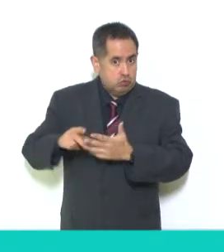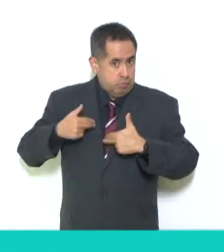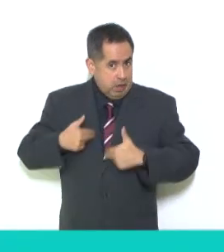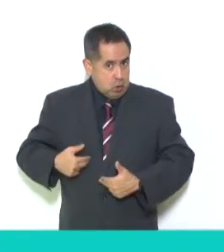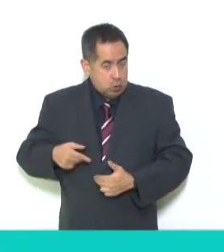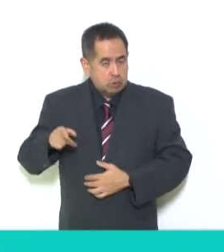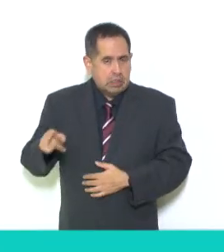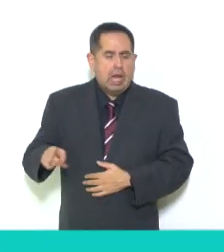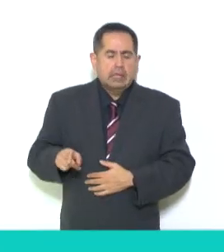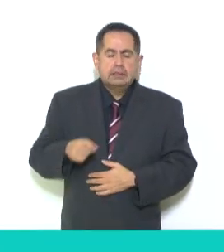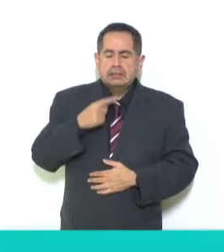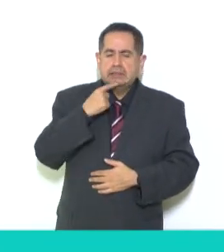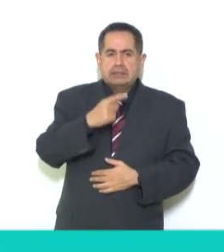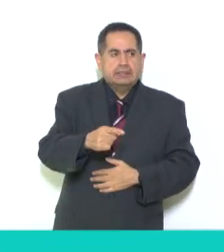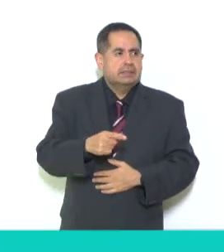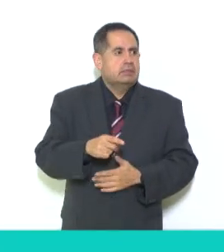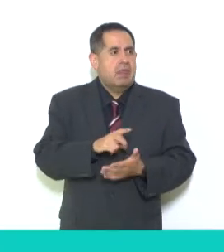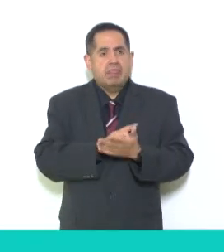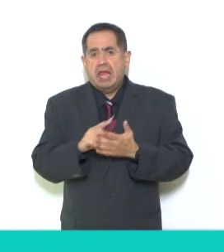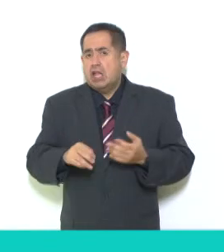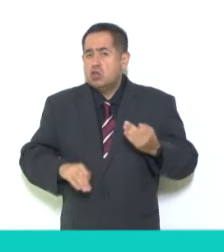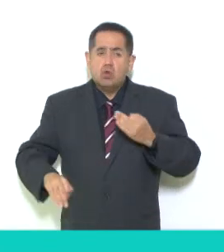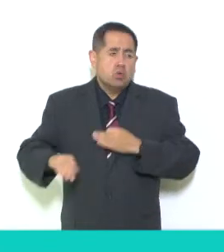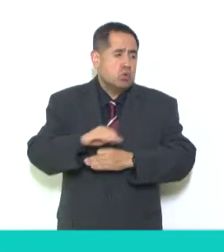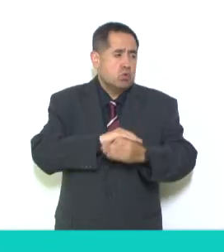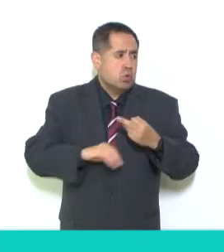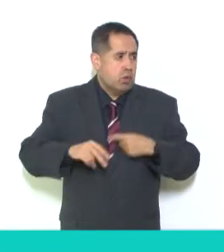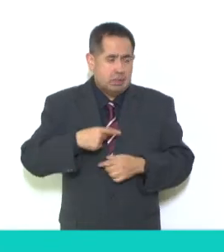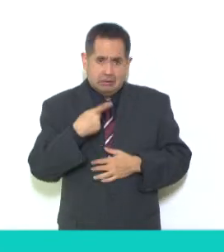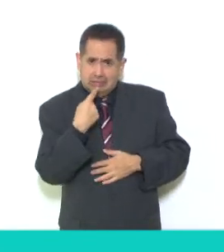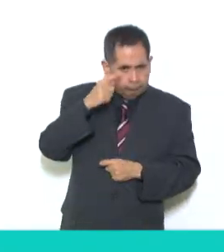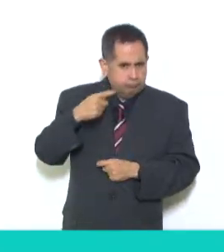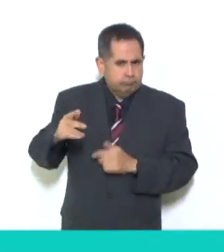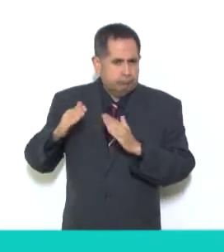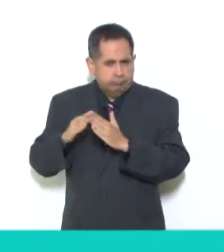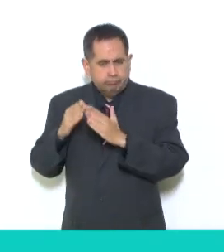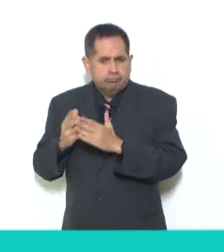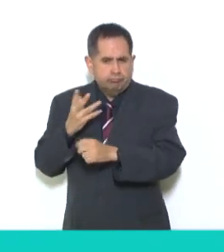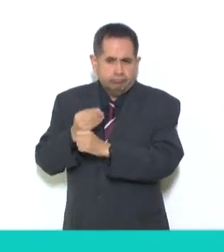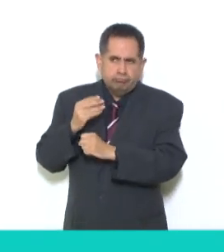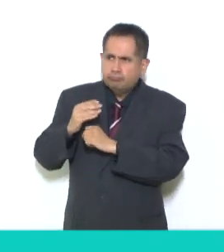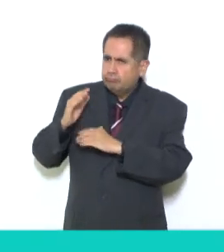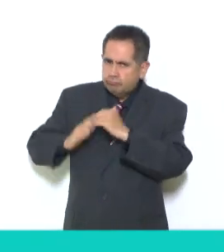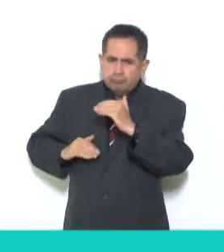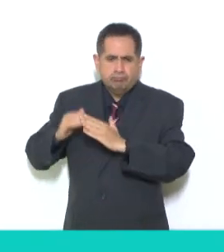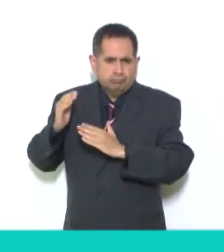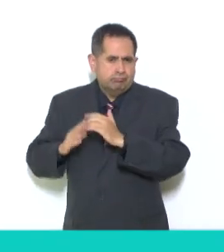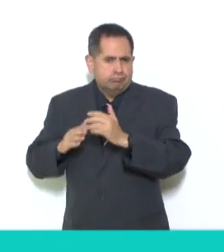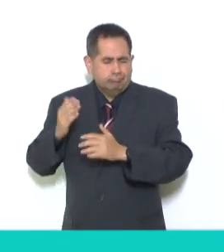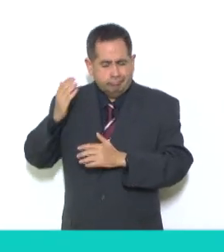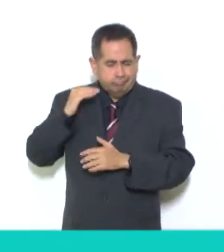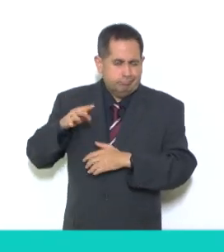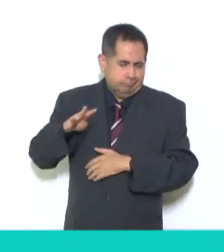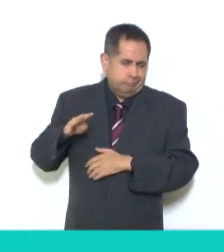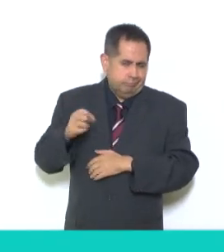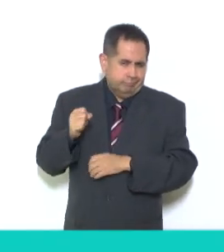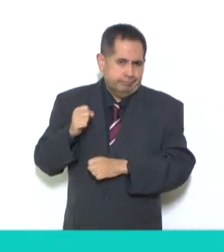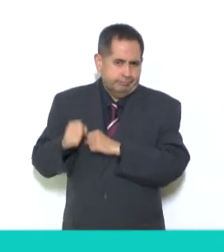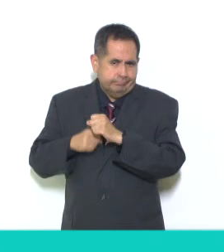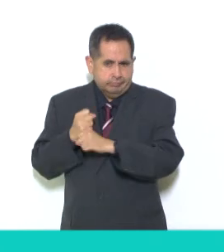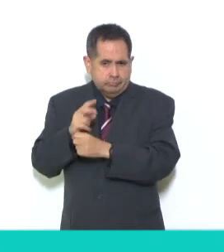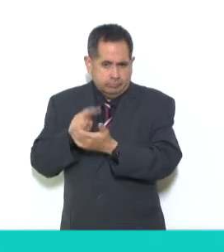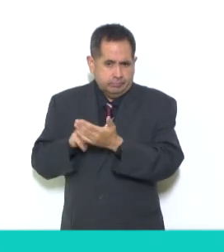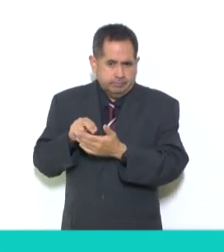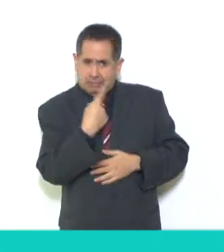resolución del inai el instituto de vivienda de la ciudad de méxico- invi debe dar a conocer el listado de las 952 personas beneficiadas con